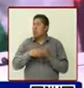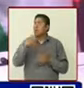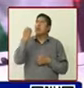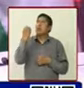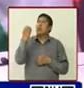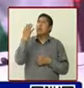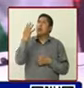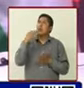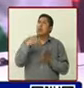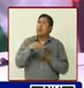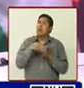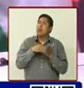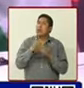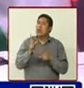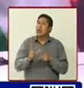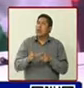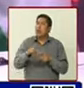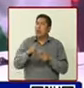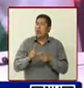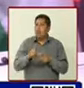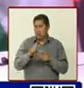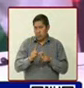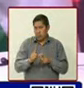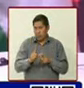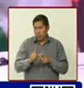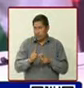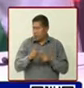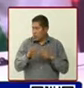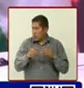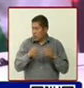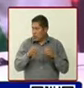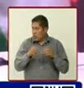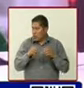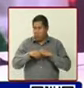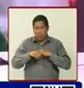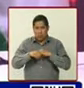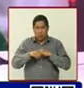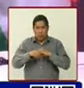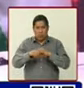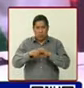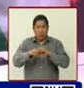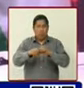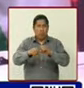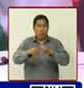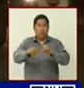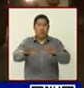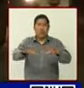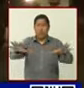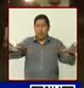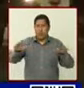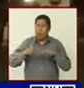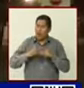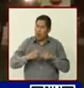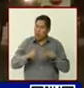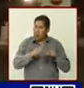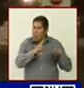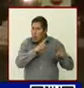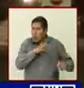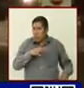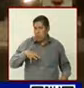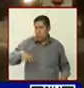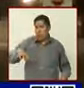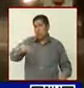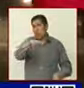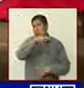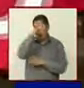millones de litros que se encuentran en camino a las distintas zonas comerciales que tenemos